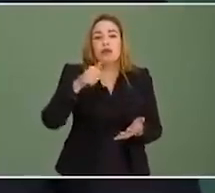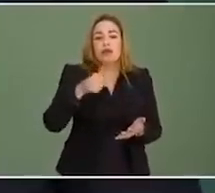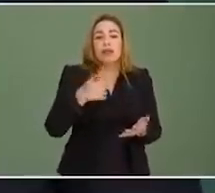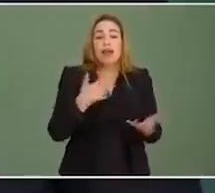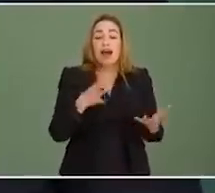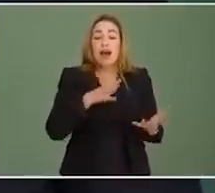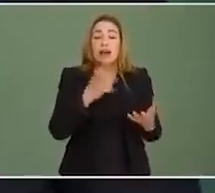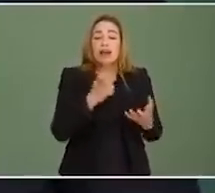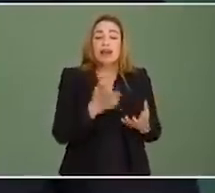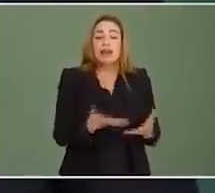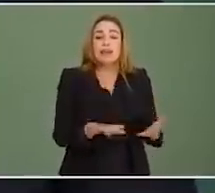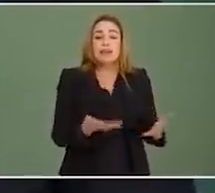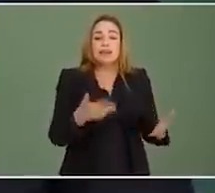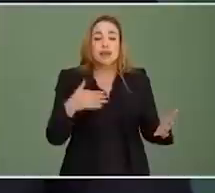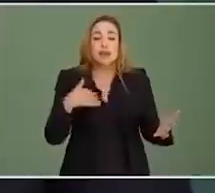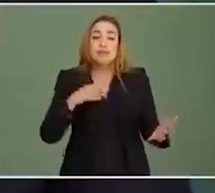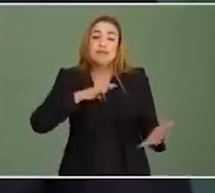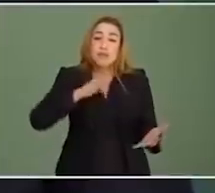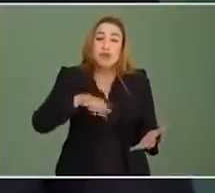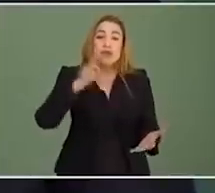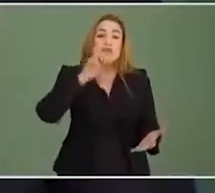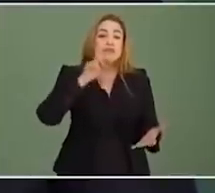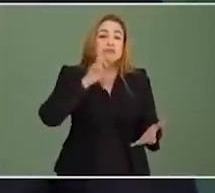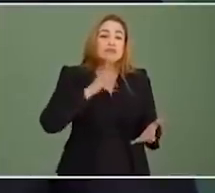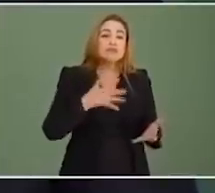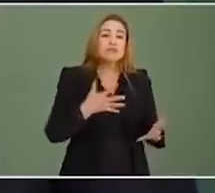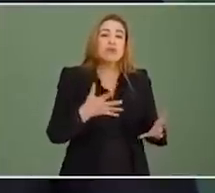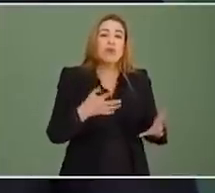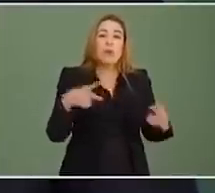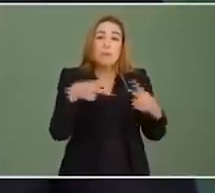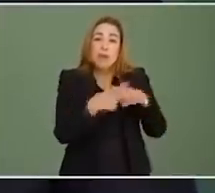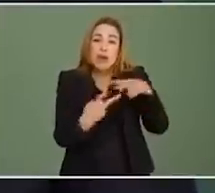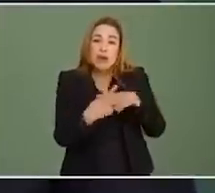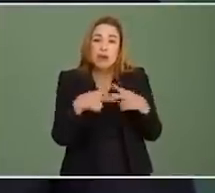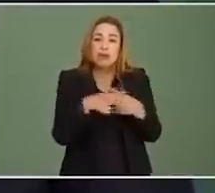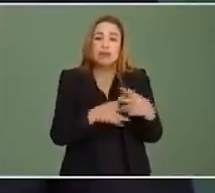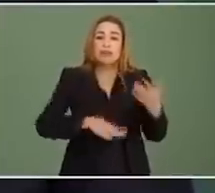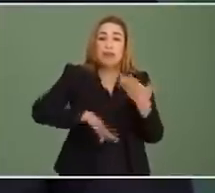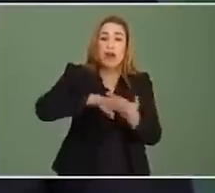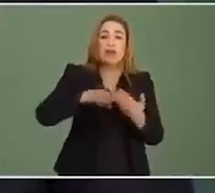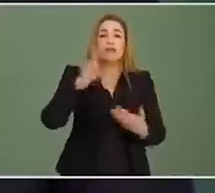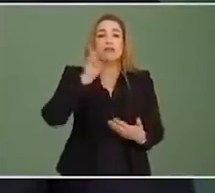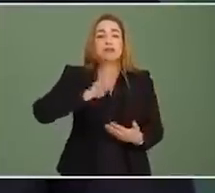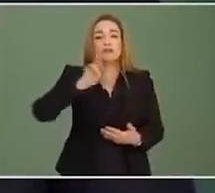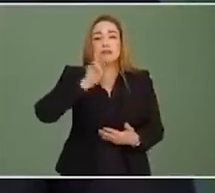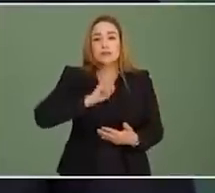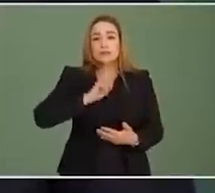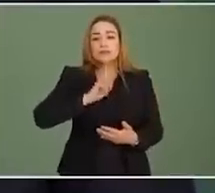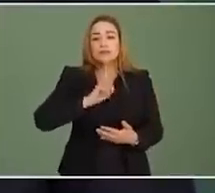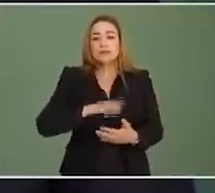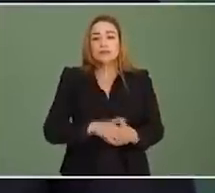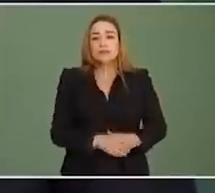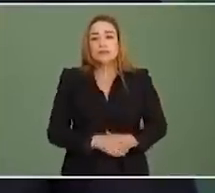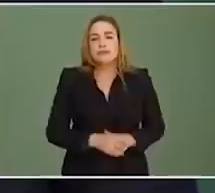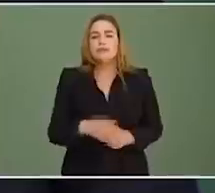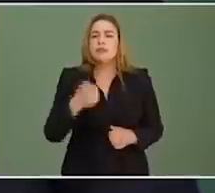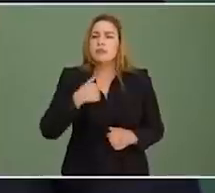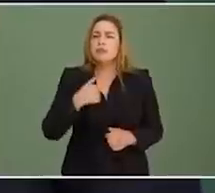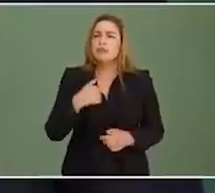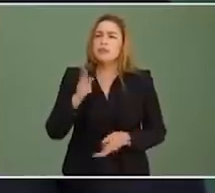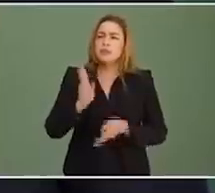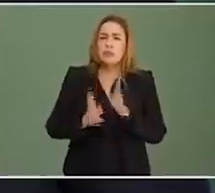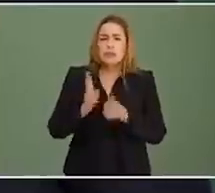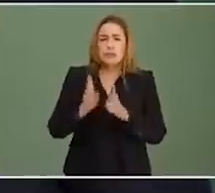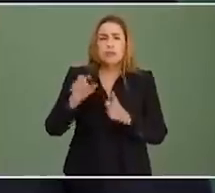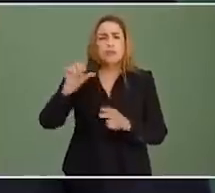mujeres este gravísimo delito de violencia en contra de la mujer yo estaba platicando precisamente en la